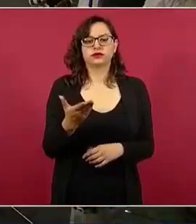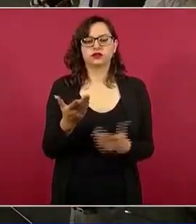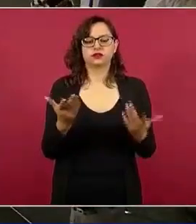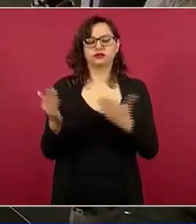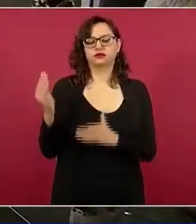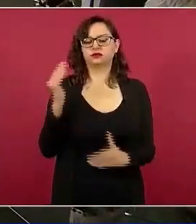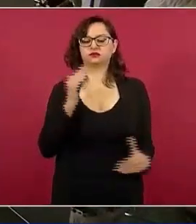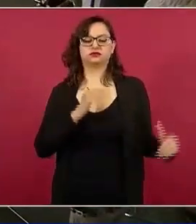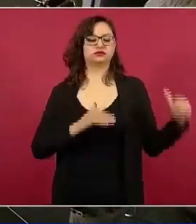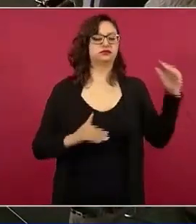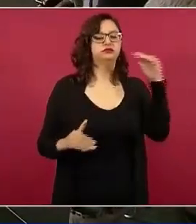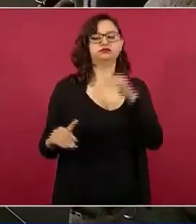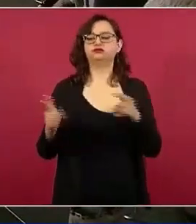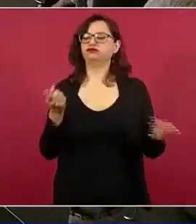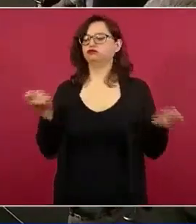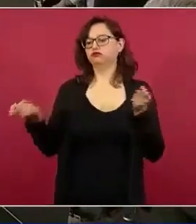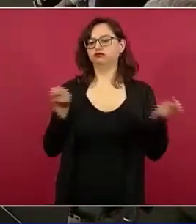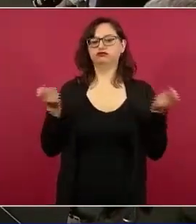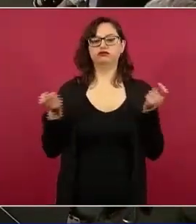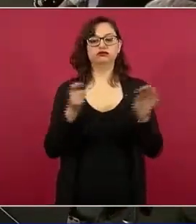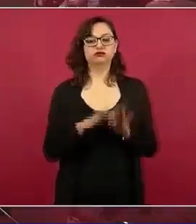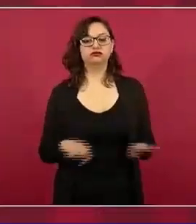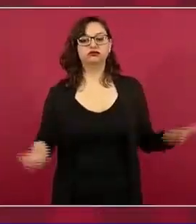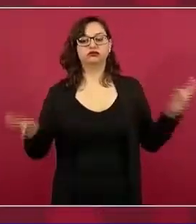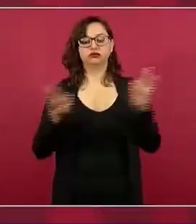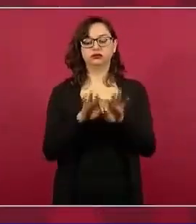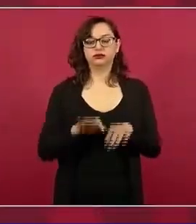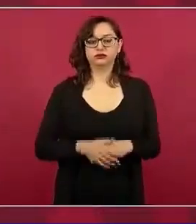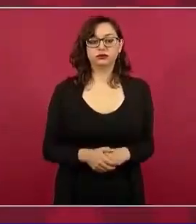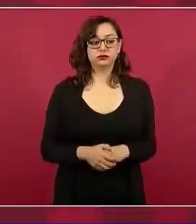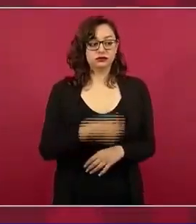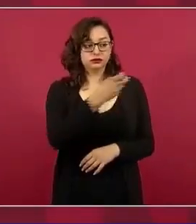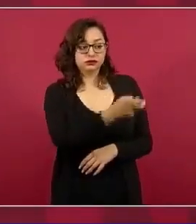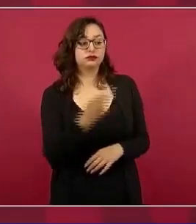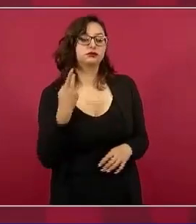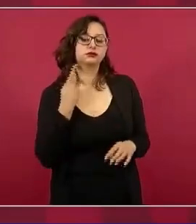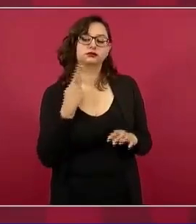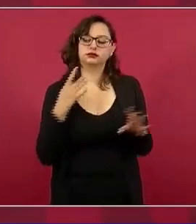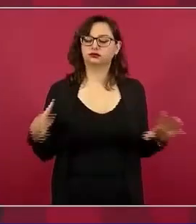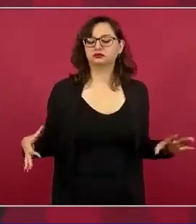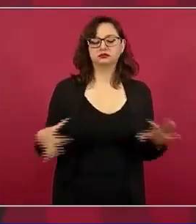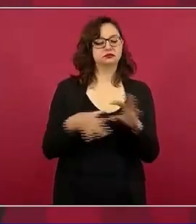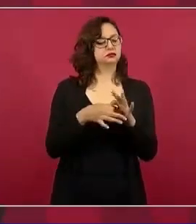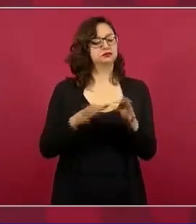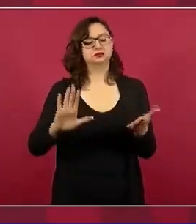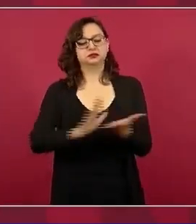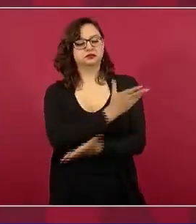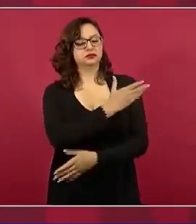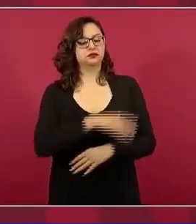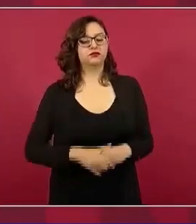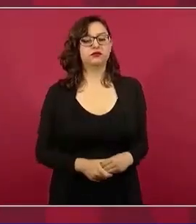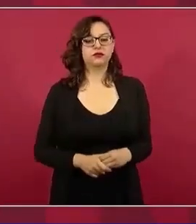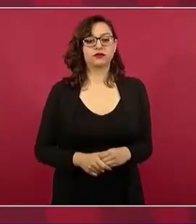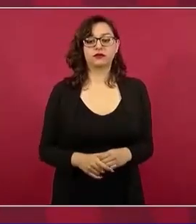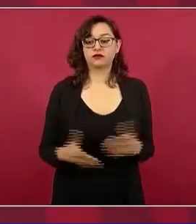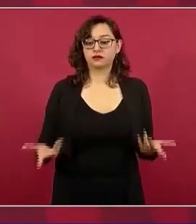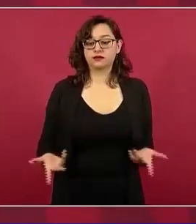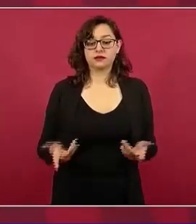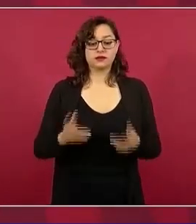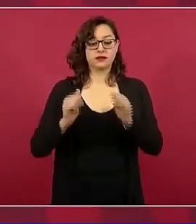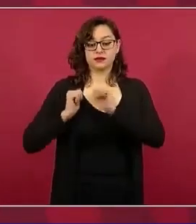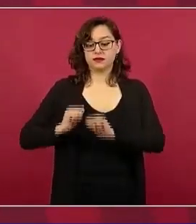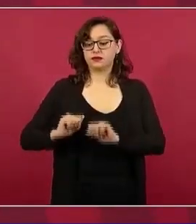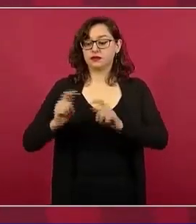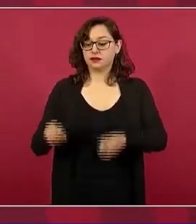superior o muy importante? Pues eso no tiene nada que ver con la política. El poder, repito, solo tiene sentido y se